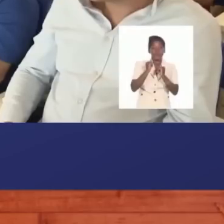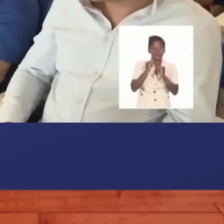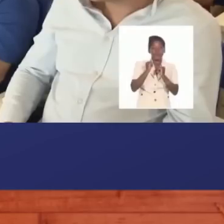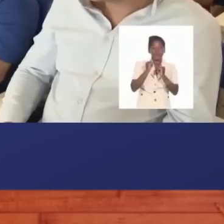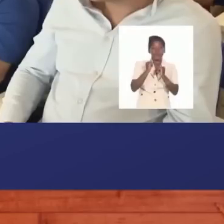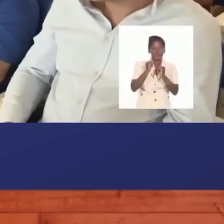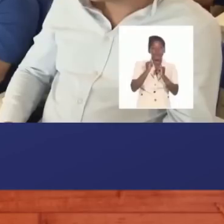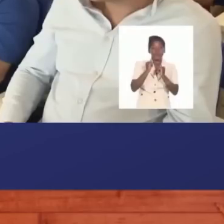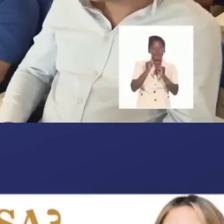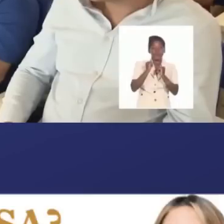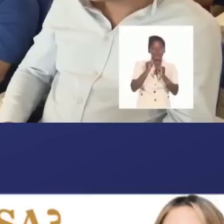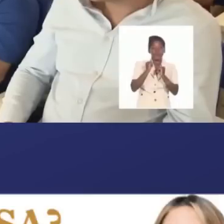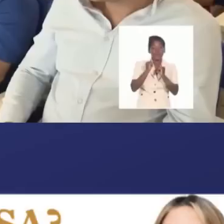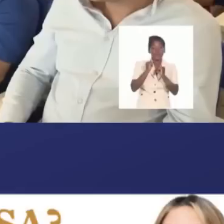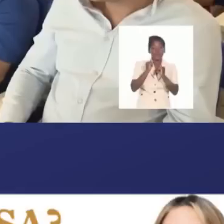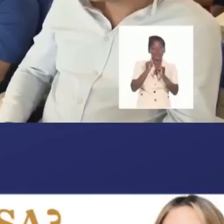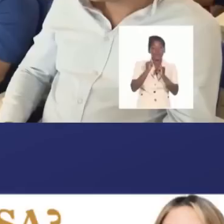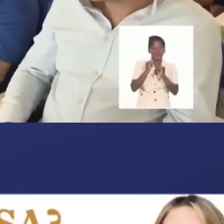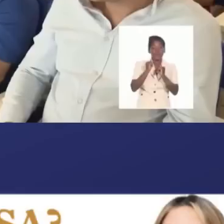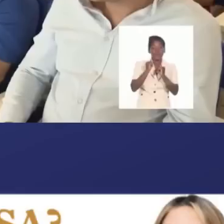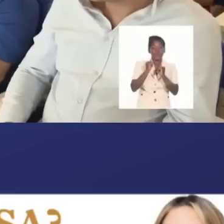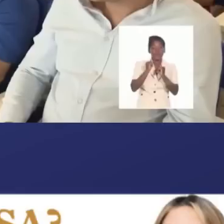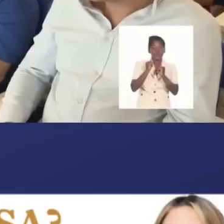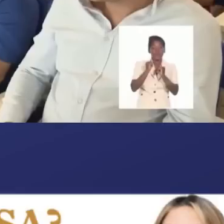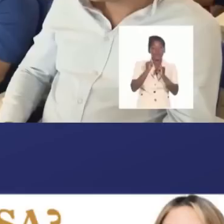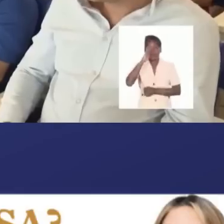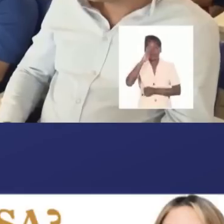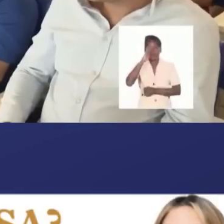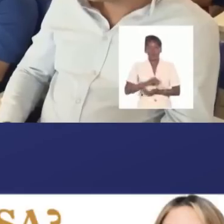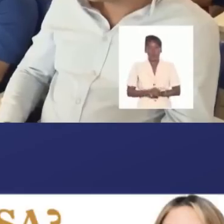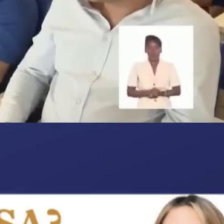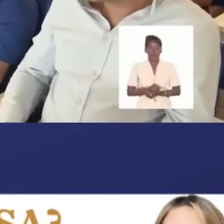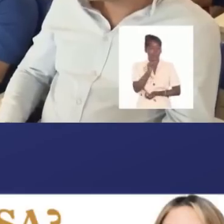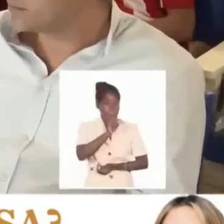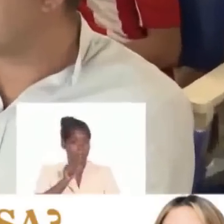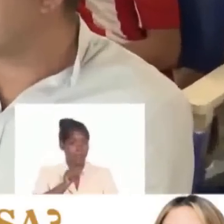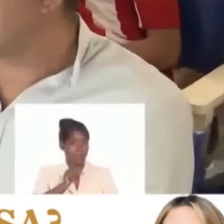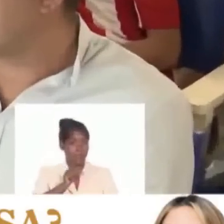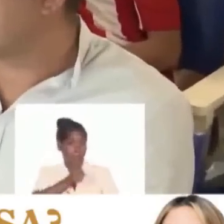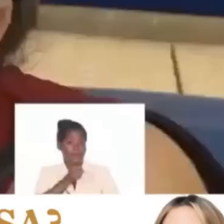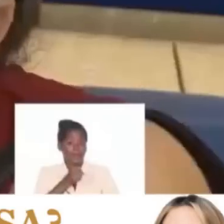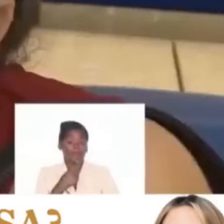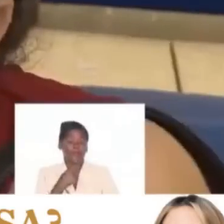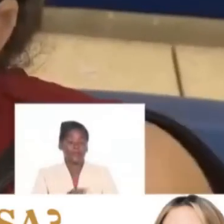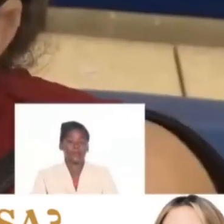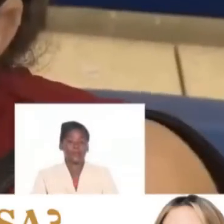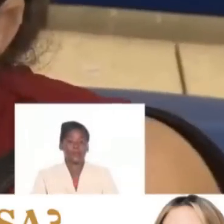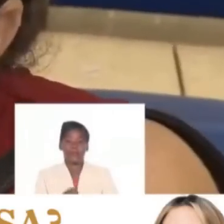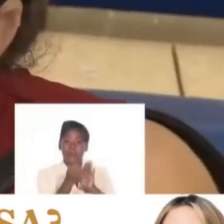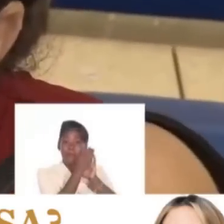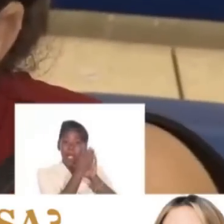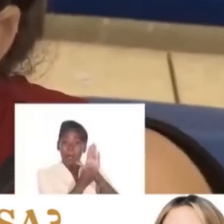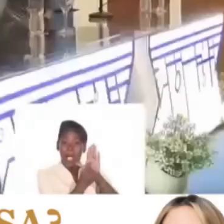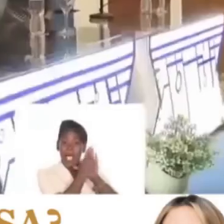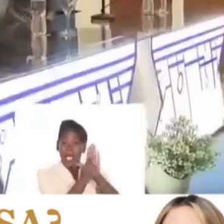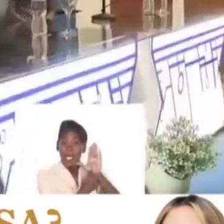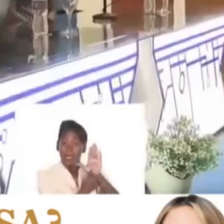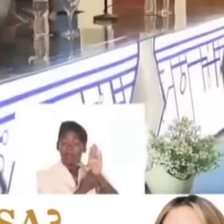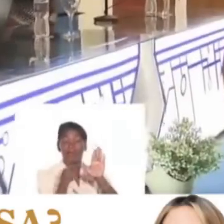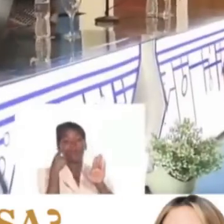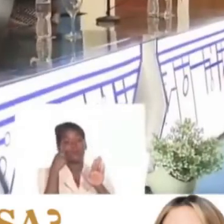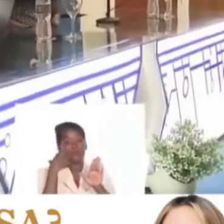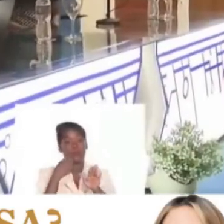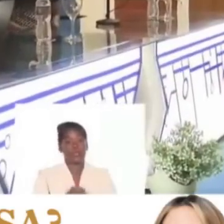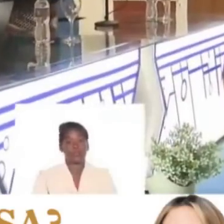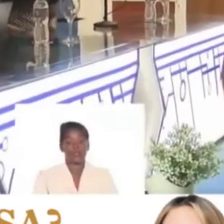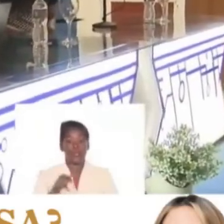es una es una pérdida pero vamos a ver pican a la nueva aplicación presentada hoy en el Palacio central de